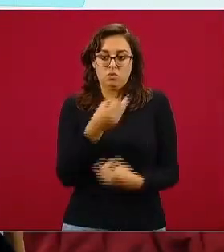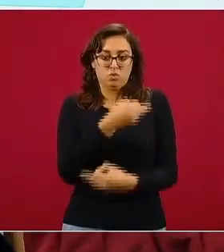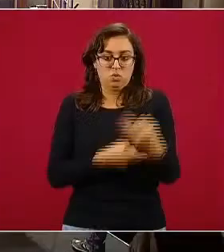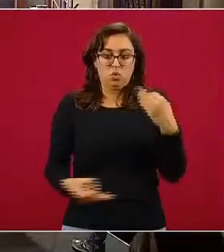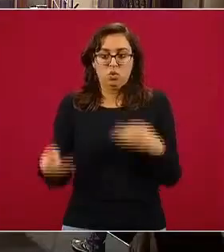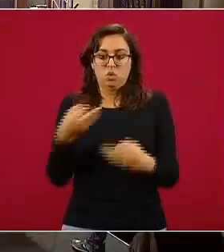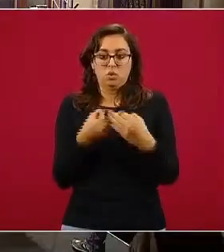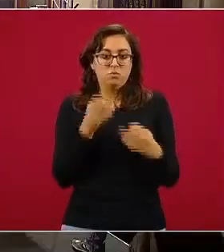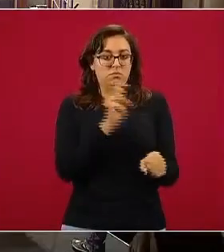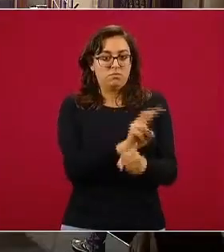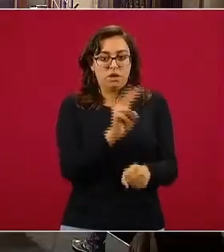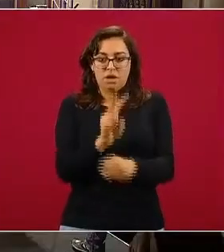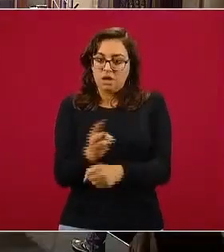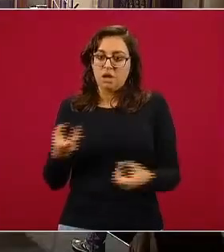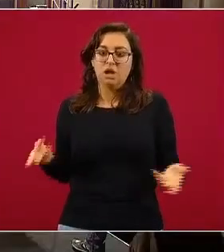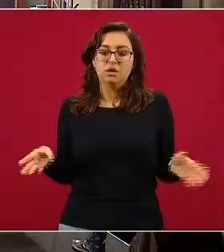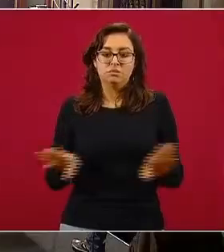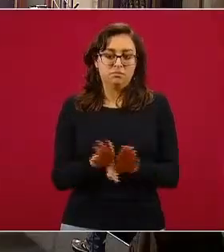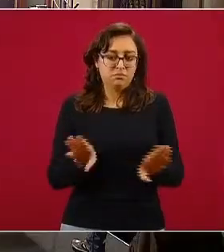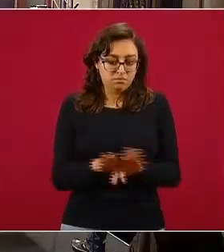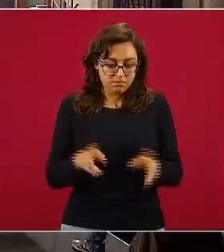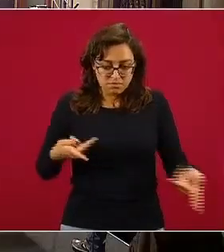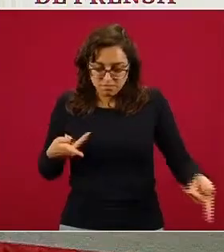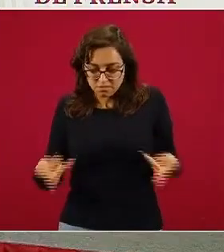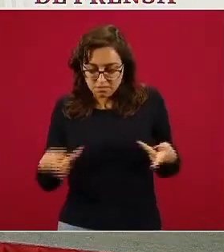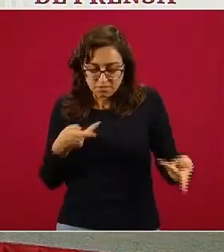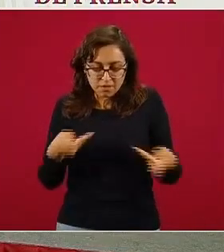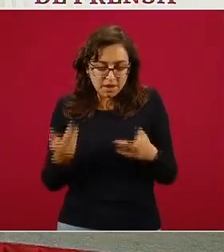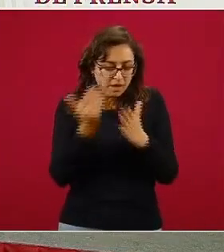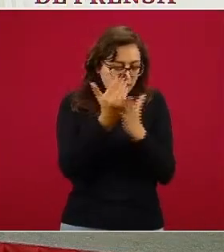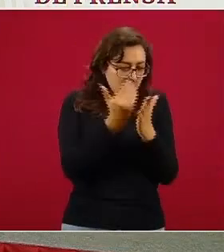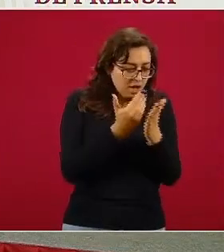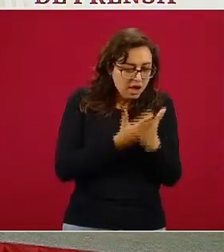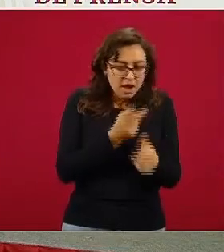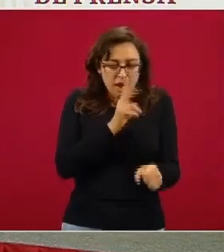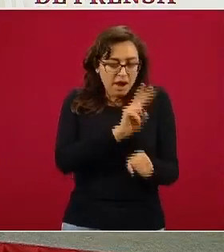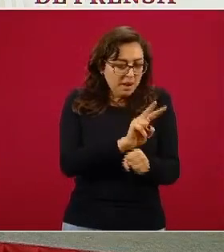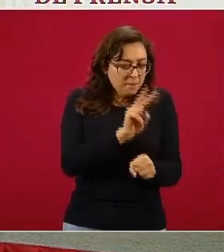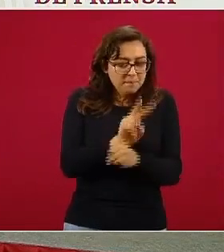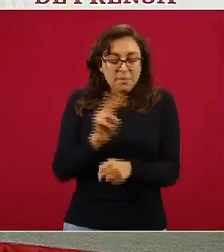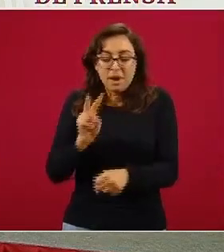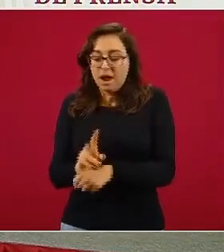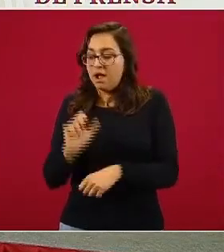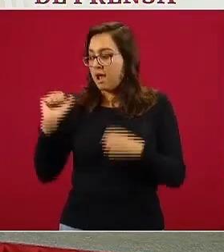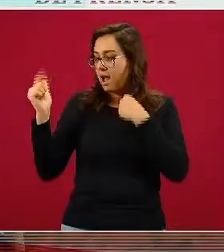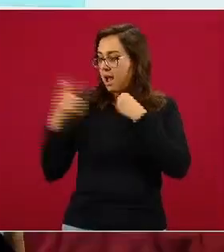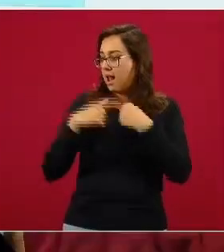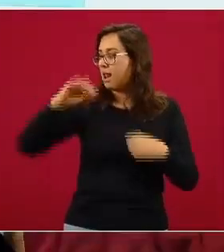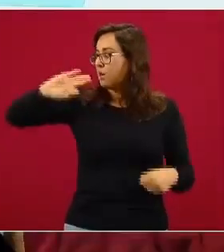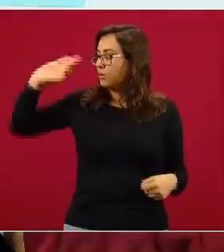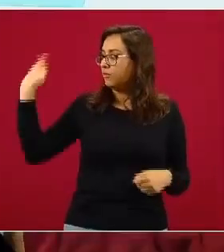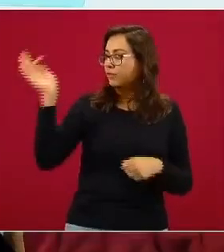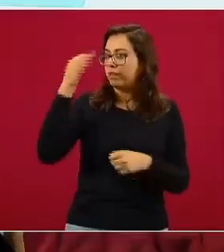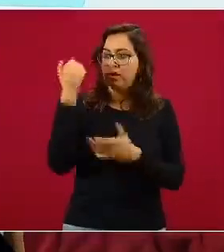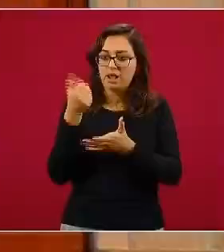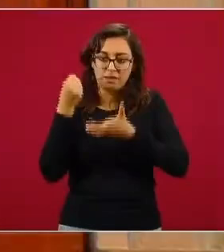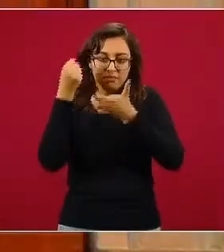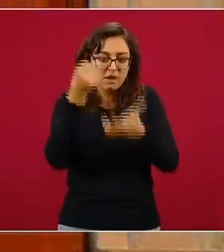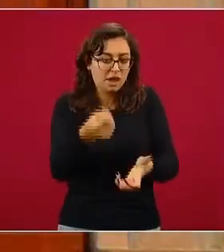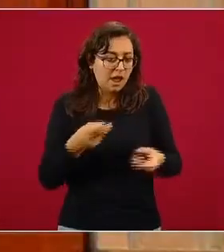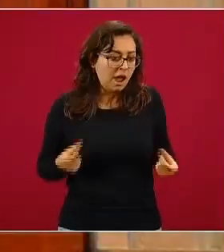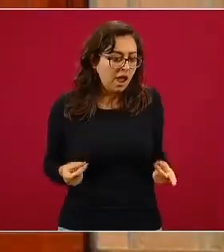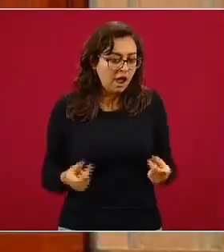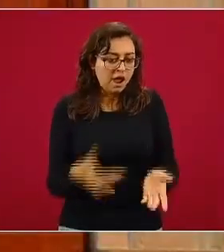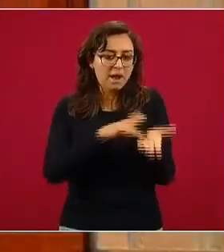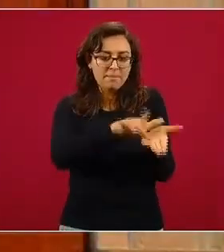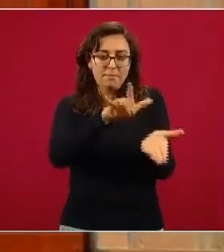monitorear cómo va cada una de las estrategias y en caso de que se requiera algún tipo de apoyo federal, poder contribuir para acelerar,